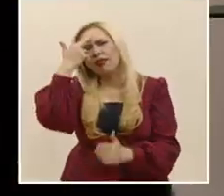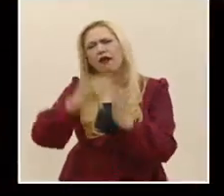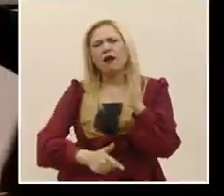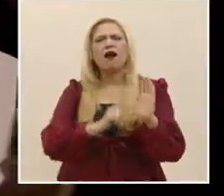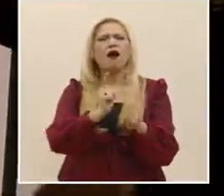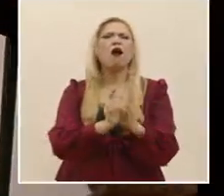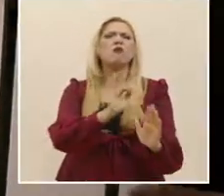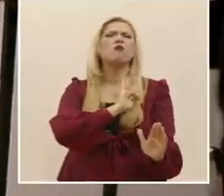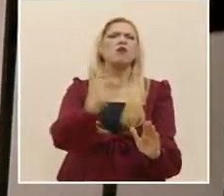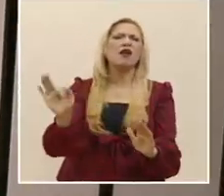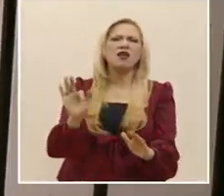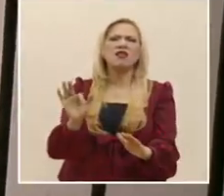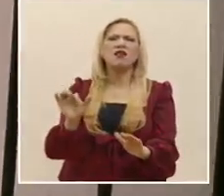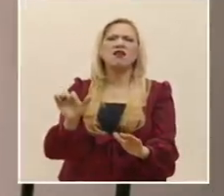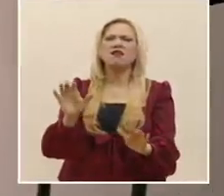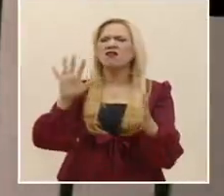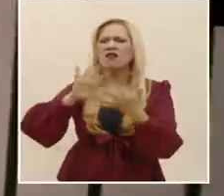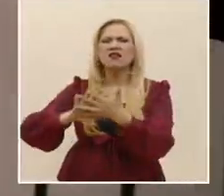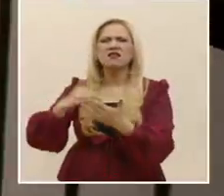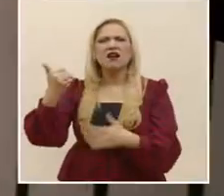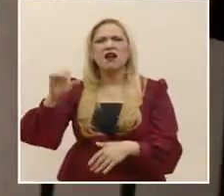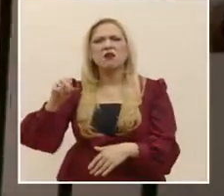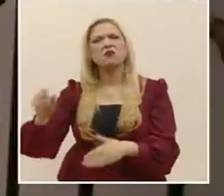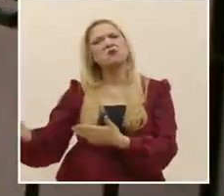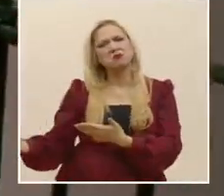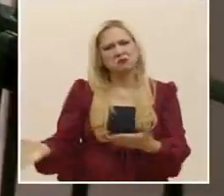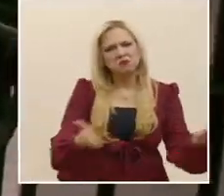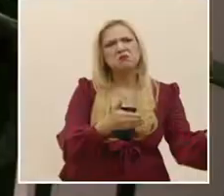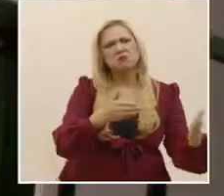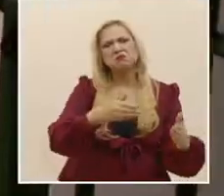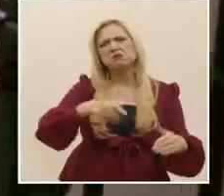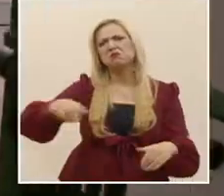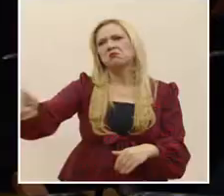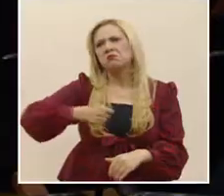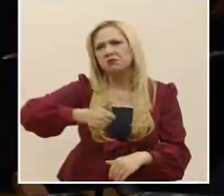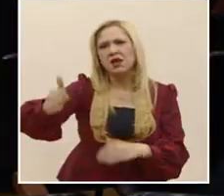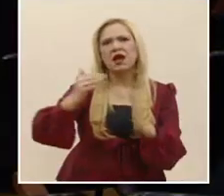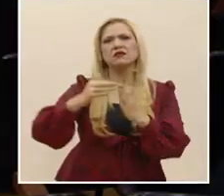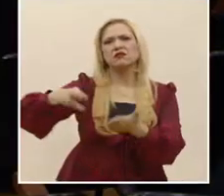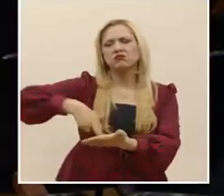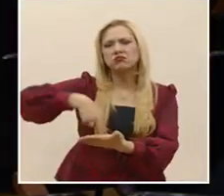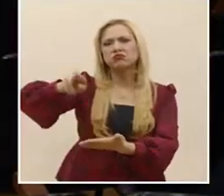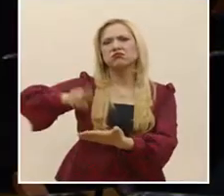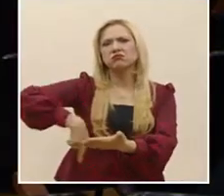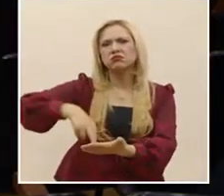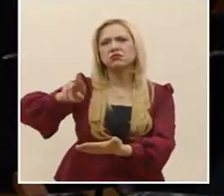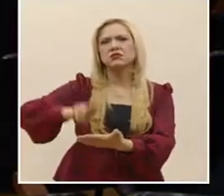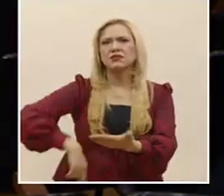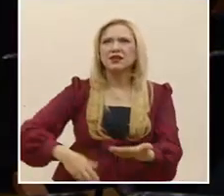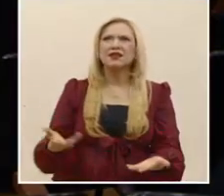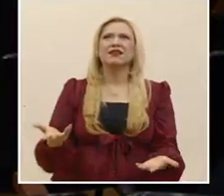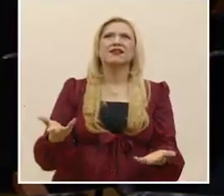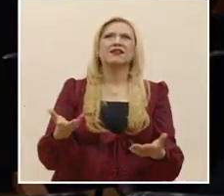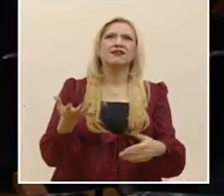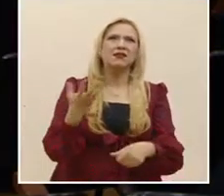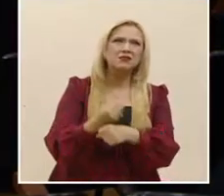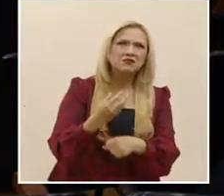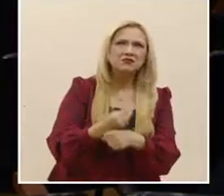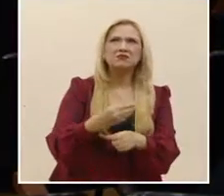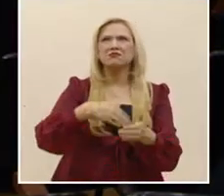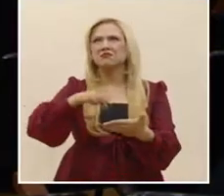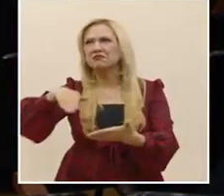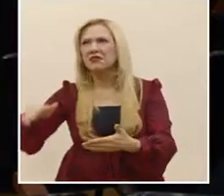pena, esto se debe a la facultad que le fue delegada al legislativo con base en la función que debe desempeñar en la